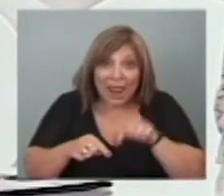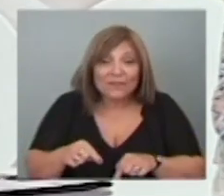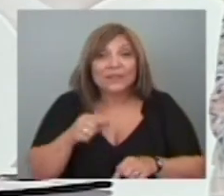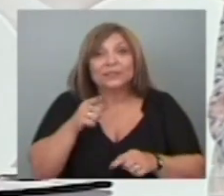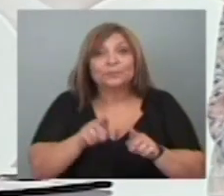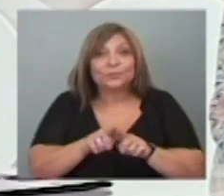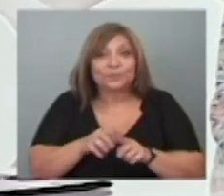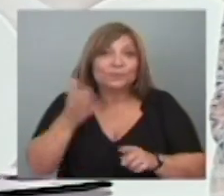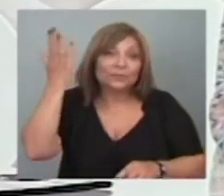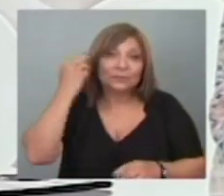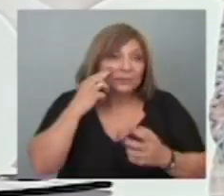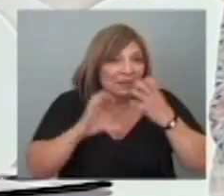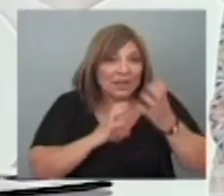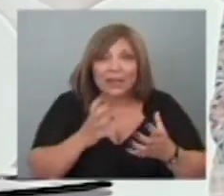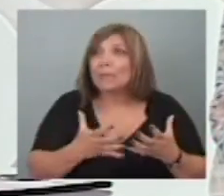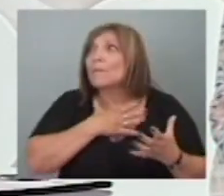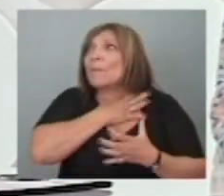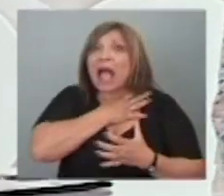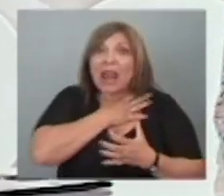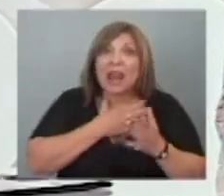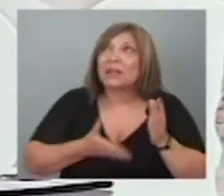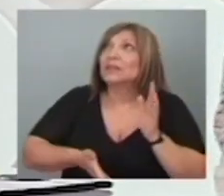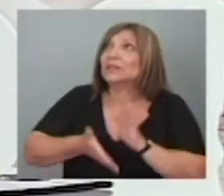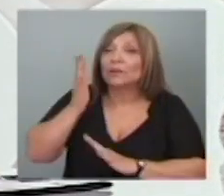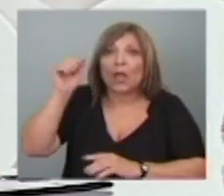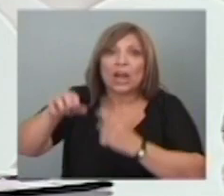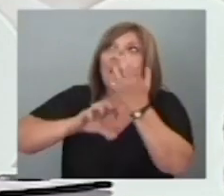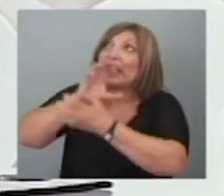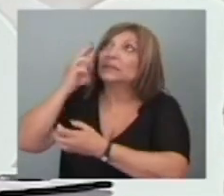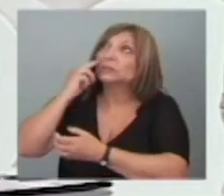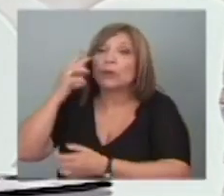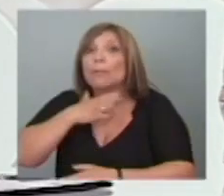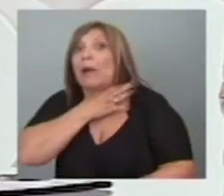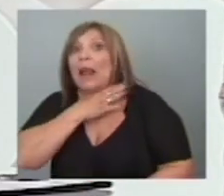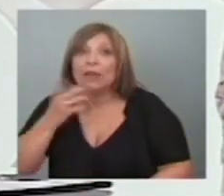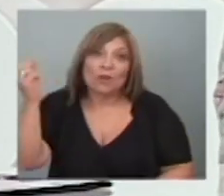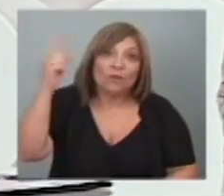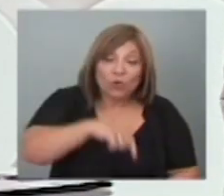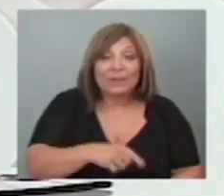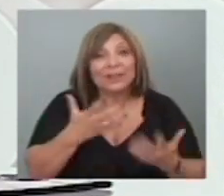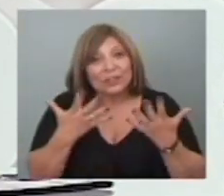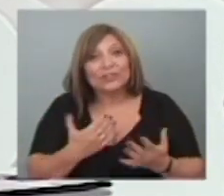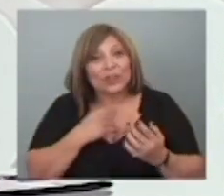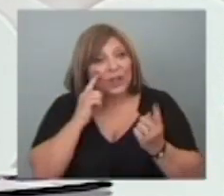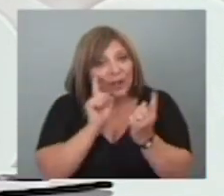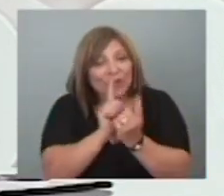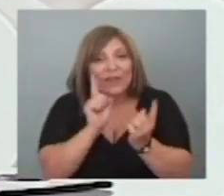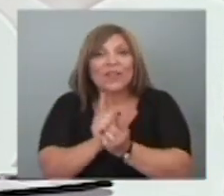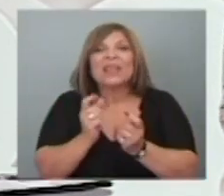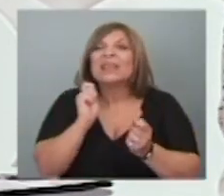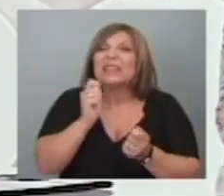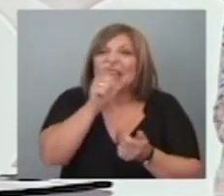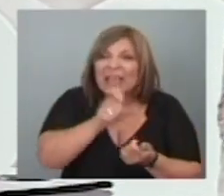forma empujados por las crisis que están ocurriendo en otros países y que son recibidos en nuestro país. A ellos queríamos conocer en las condiciones que llegan,